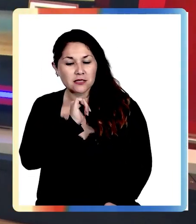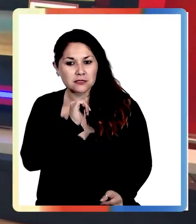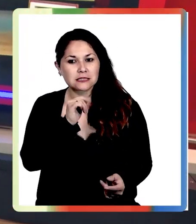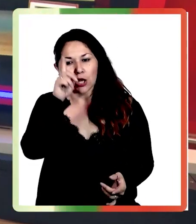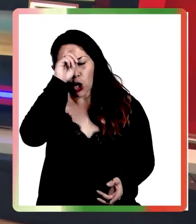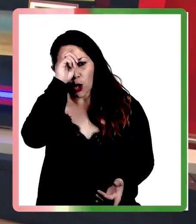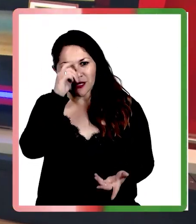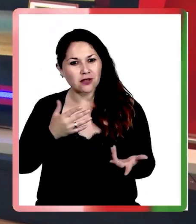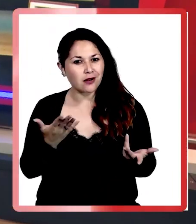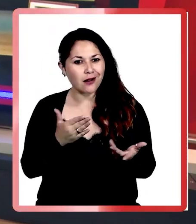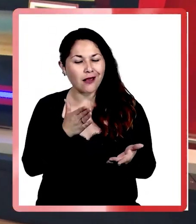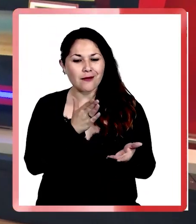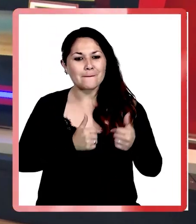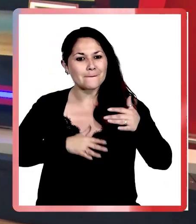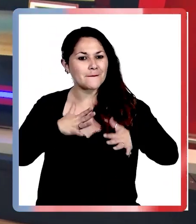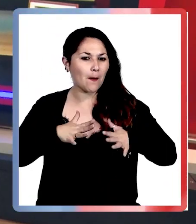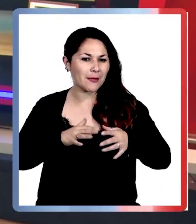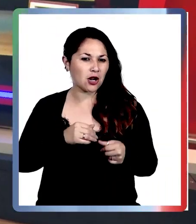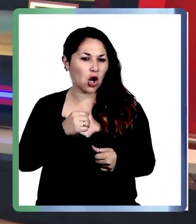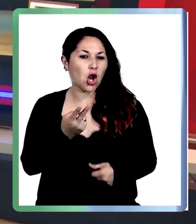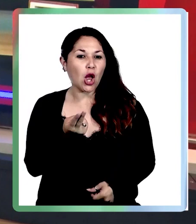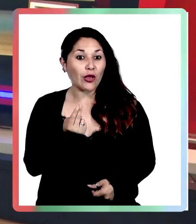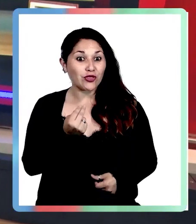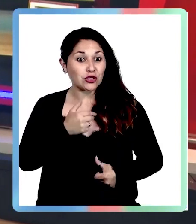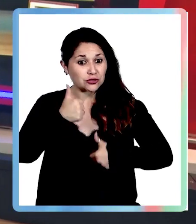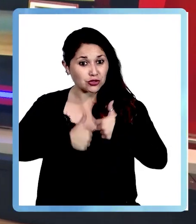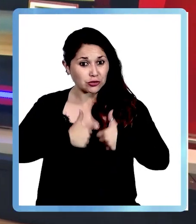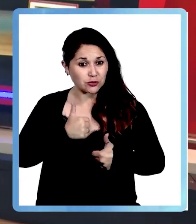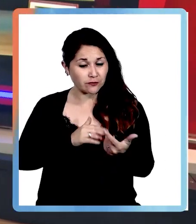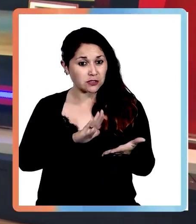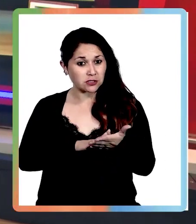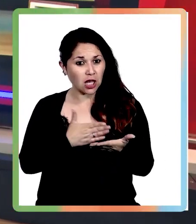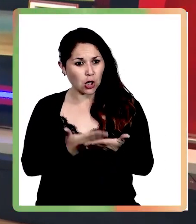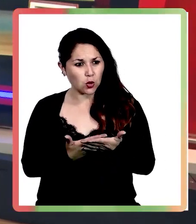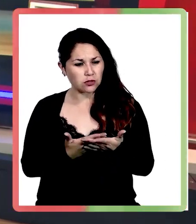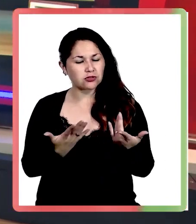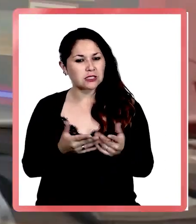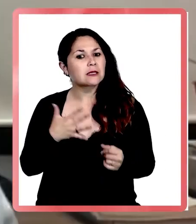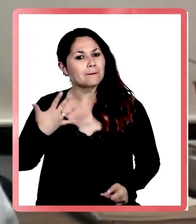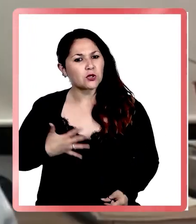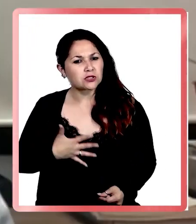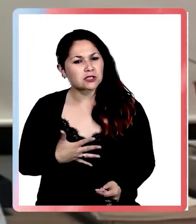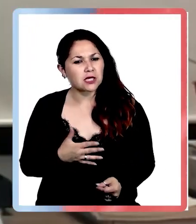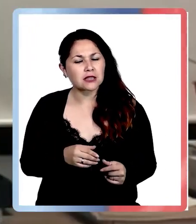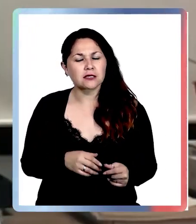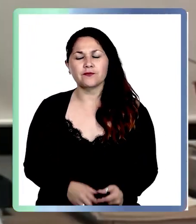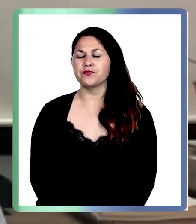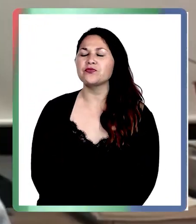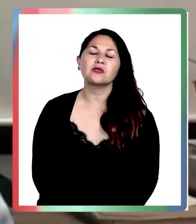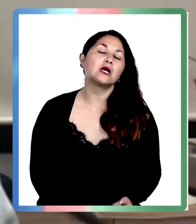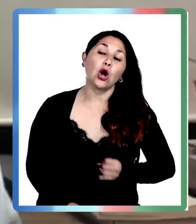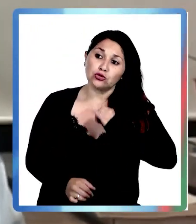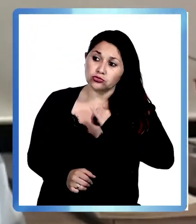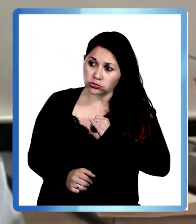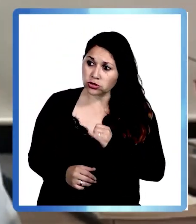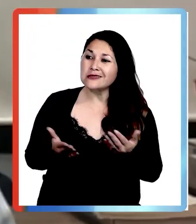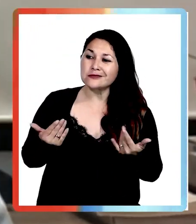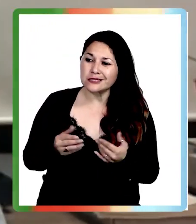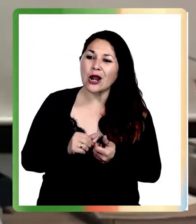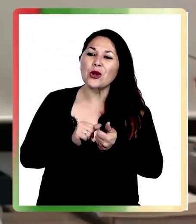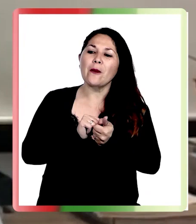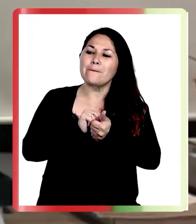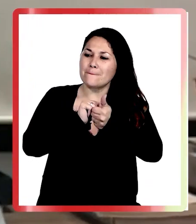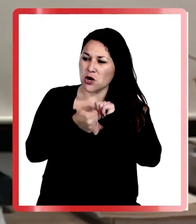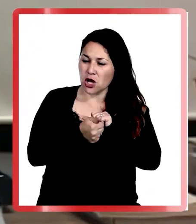12 profesiones de salud. ¿Por qué solo algunas están en el Código Sanitario y por qué es importante que ingresen otras? Es muy importante que modifiquemos el